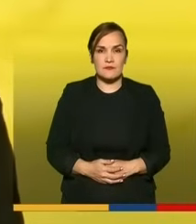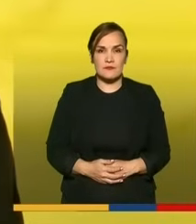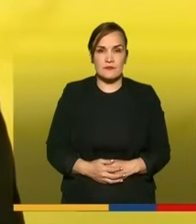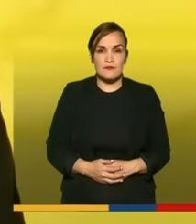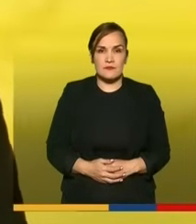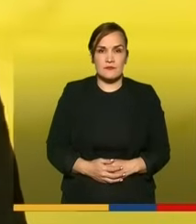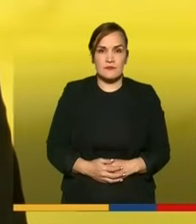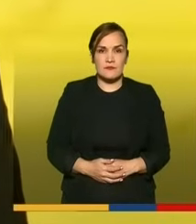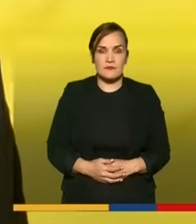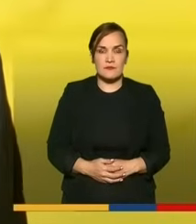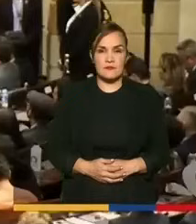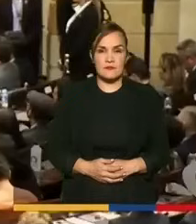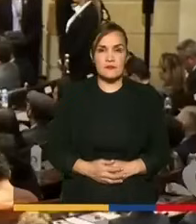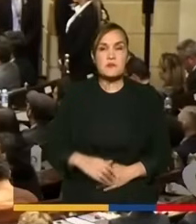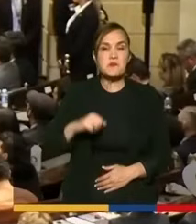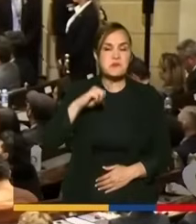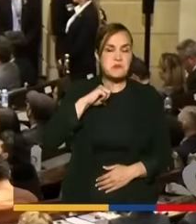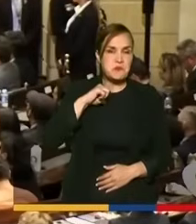tenemos